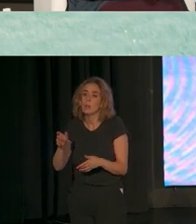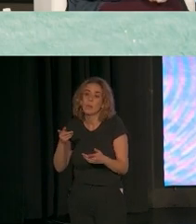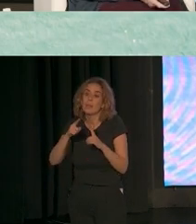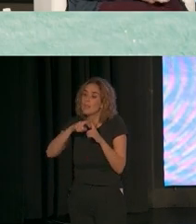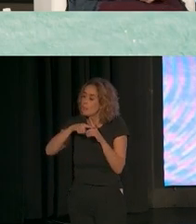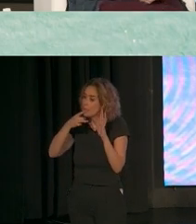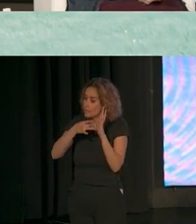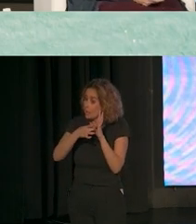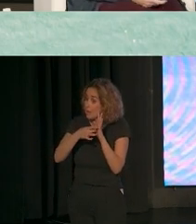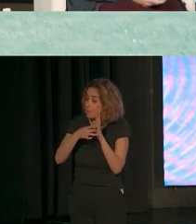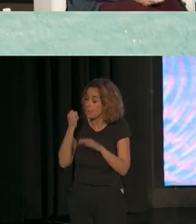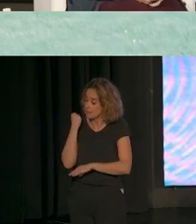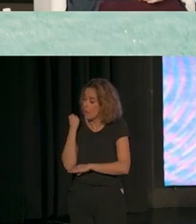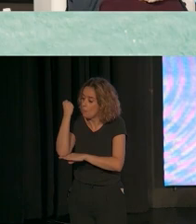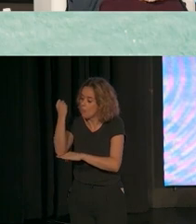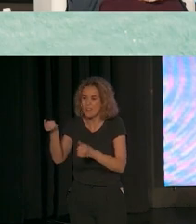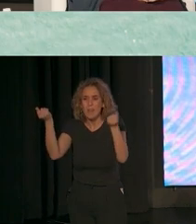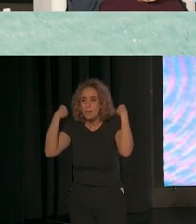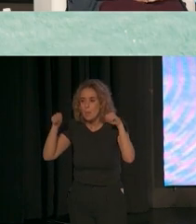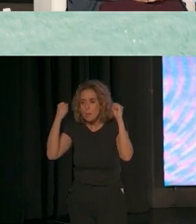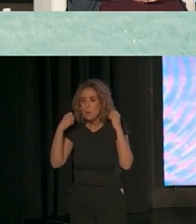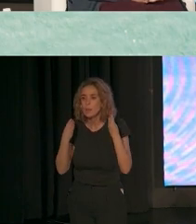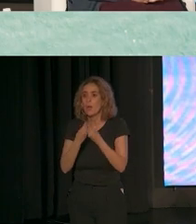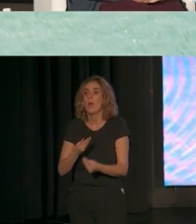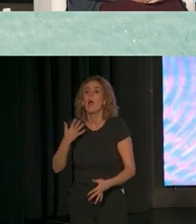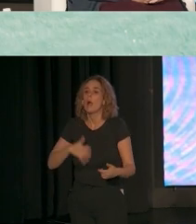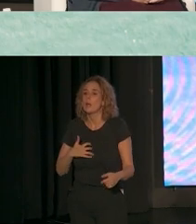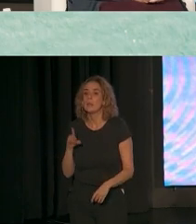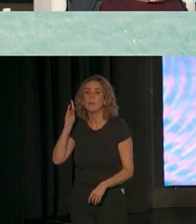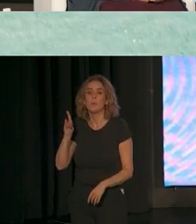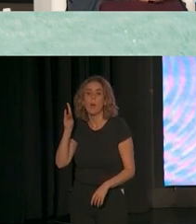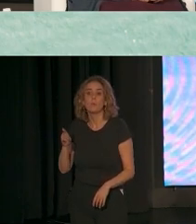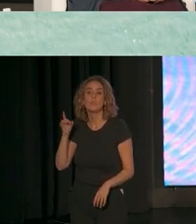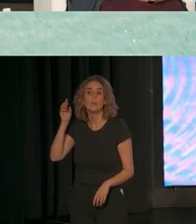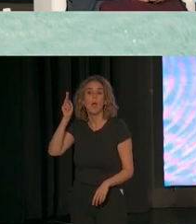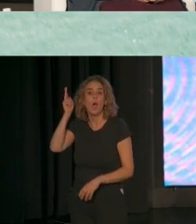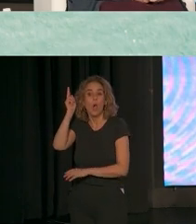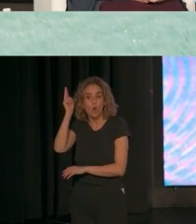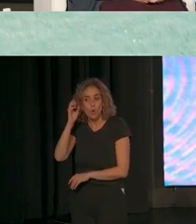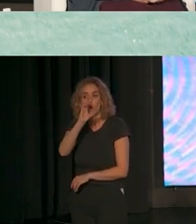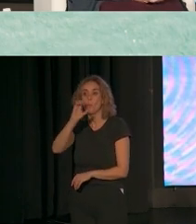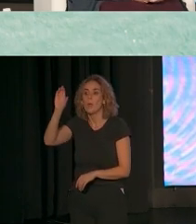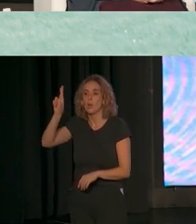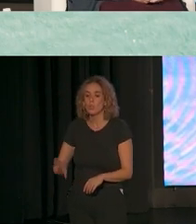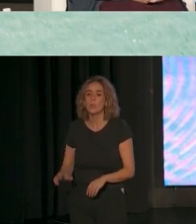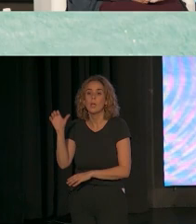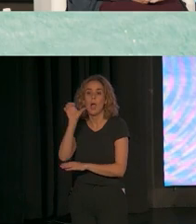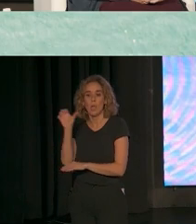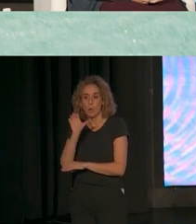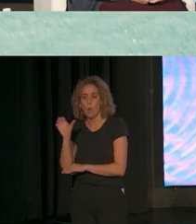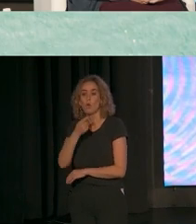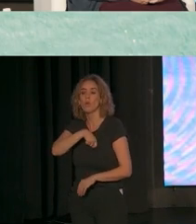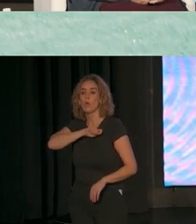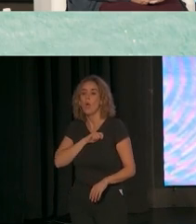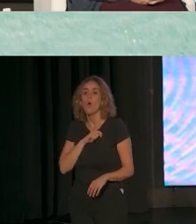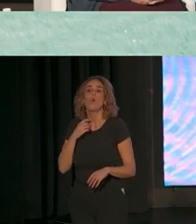altos niveles de calidad y acompañarlo de las mejores prácticas. Así que Argentina, Bolivia, Brasil, Chile, Colombia, Costa Rica, Ecuador,